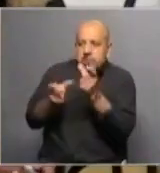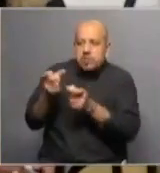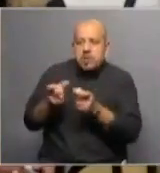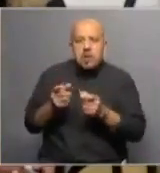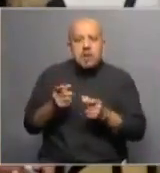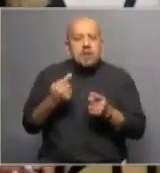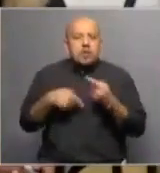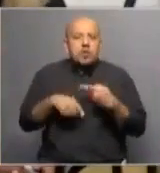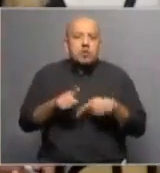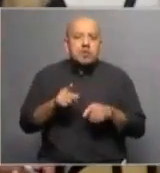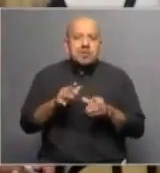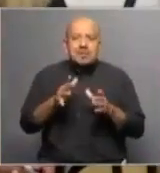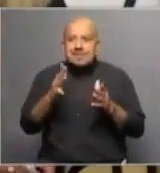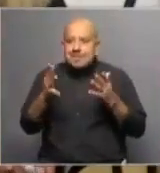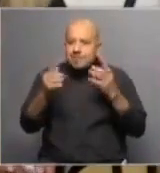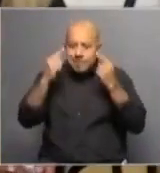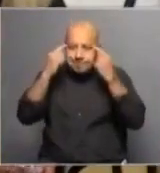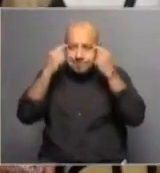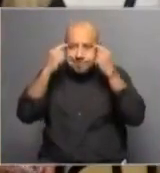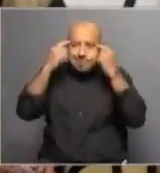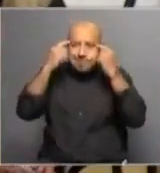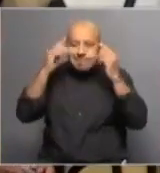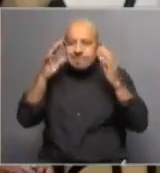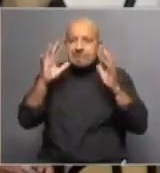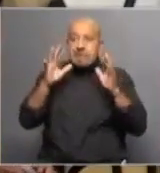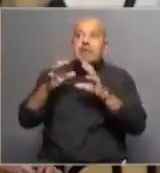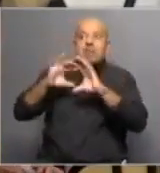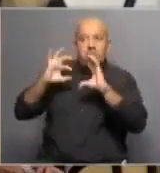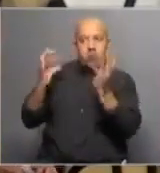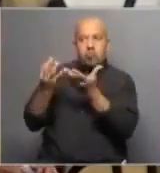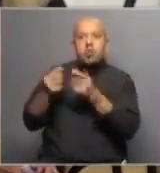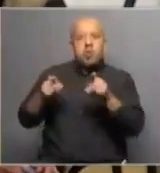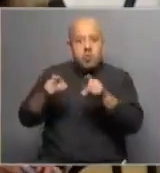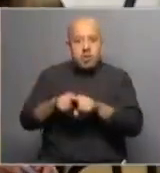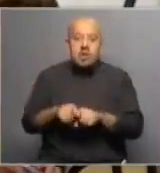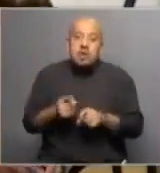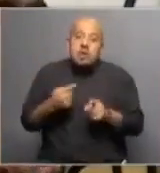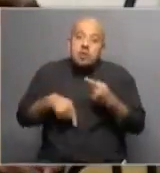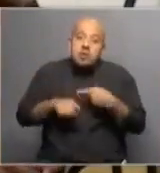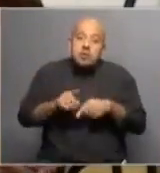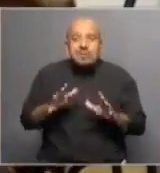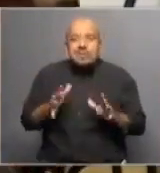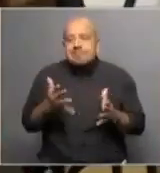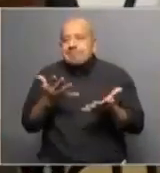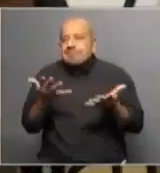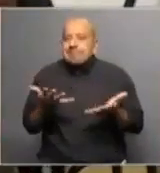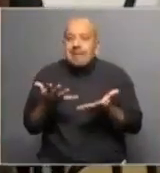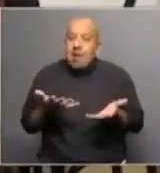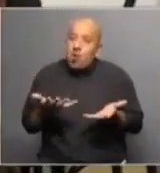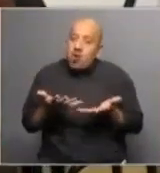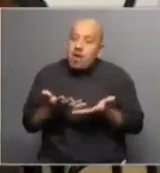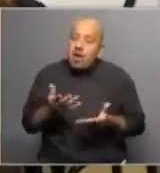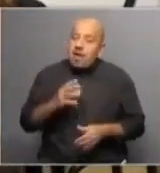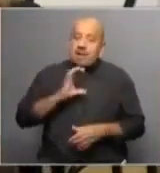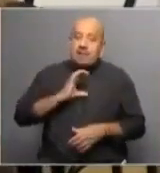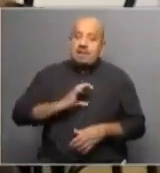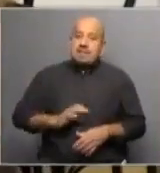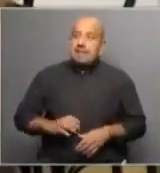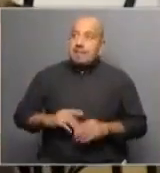más paranoico no que es que es mundial la siguiente parte de esa locura enfermiza que tiene hoy en día